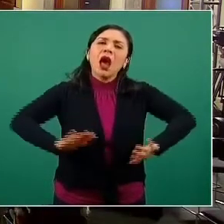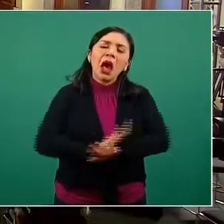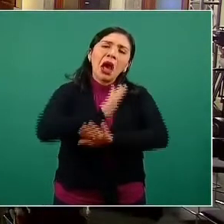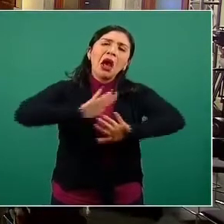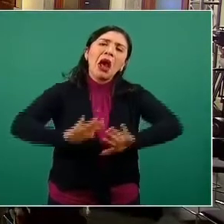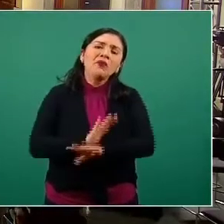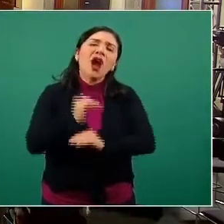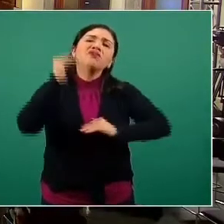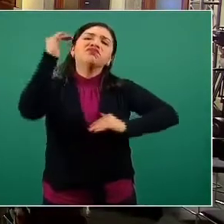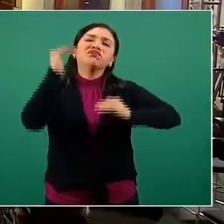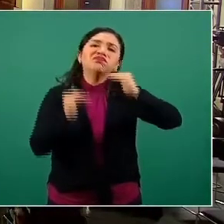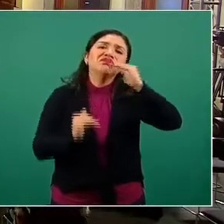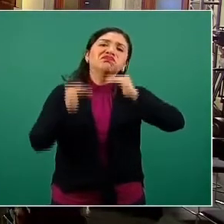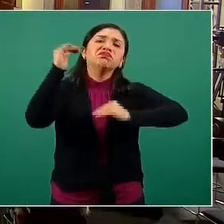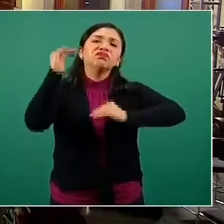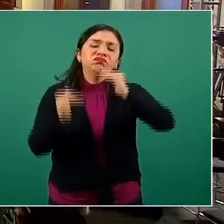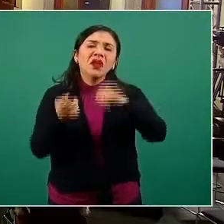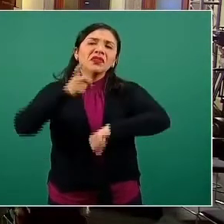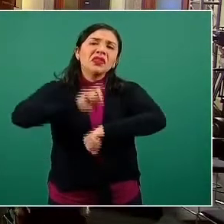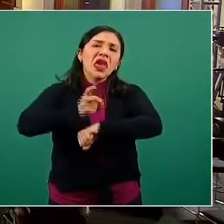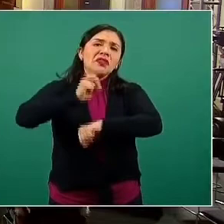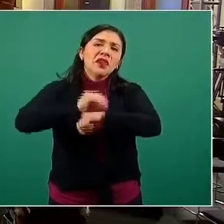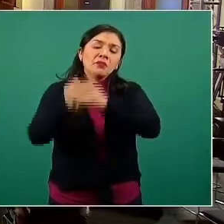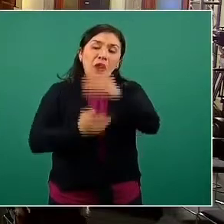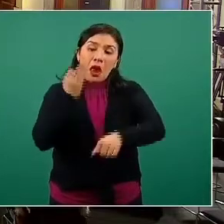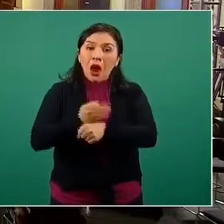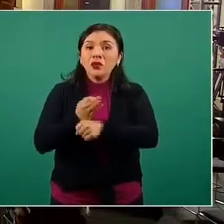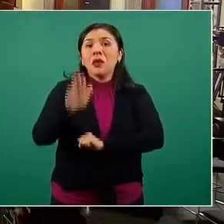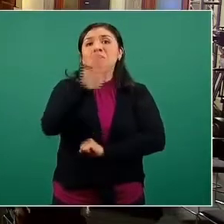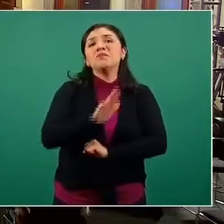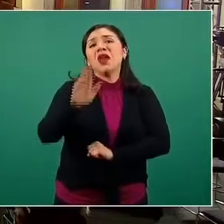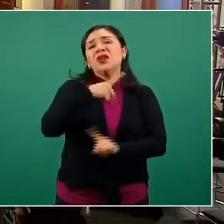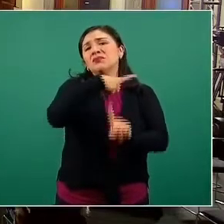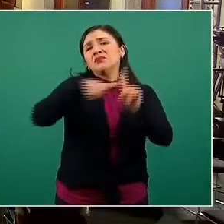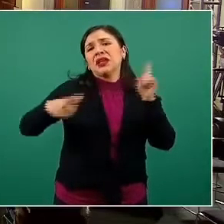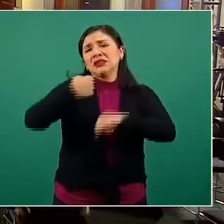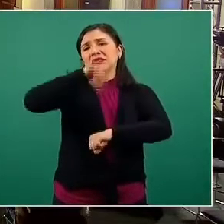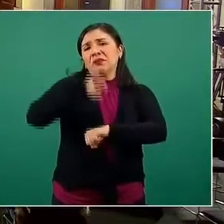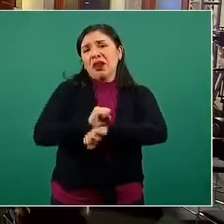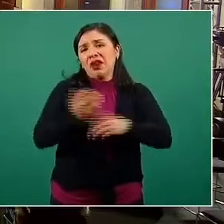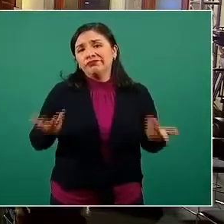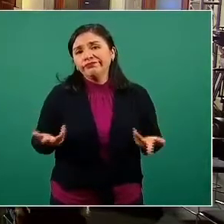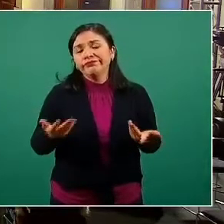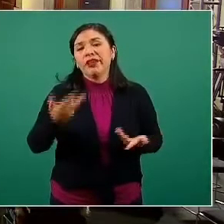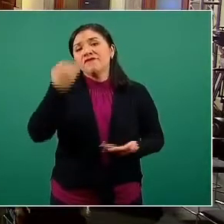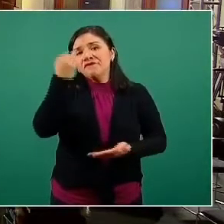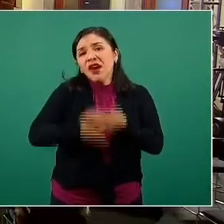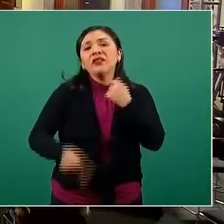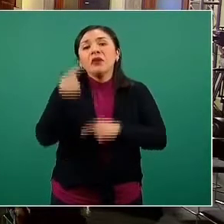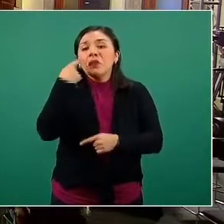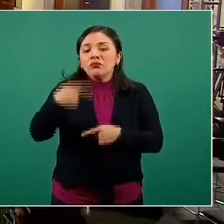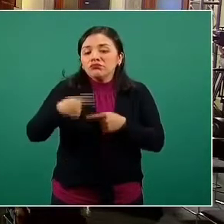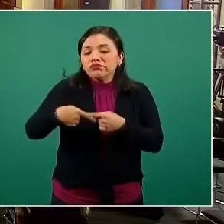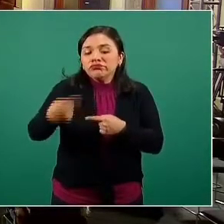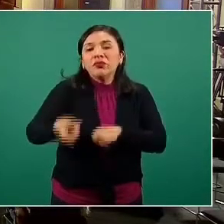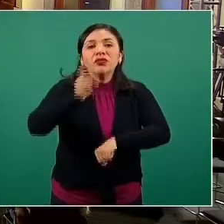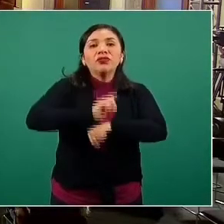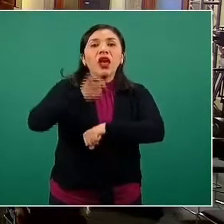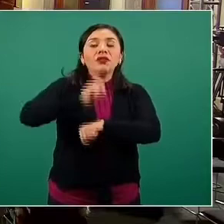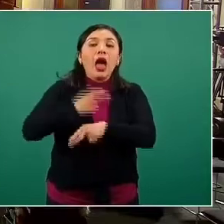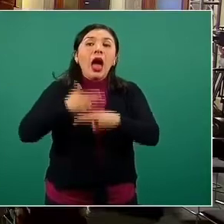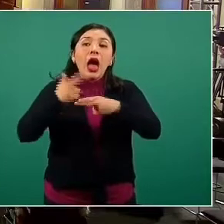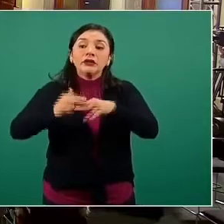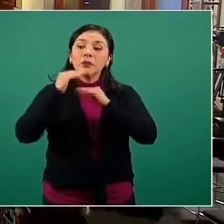actualizándose, moviéndose en los siguientes días. Estamos a mitad de semana y entonces todavía hay la posibilidad que al menos hasta